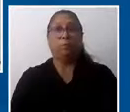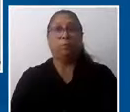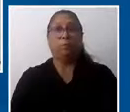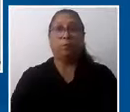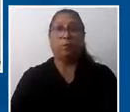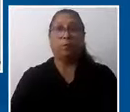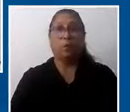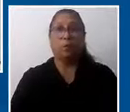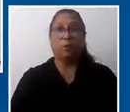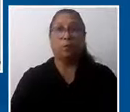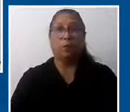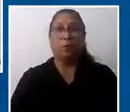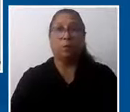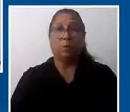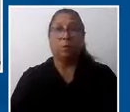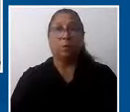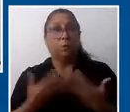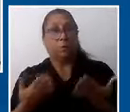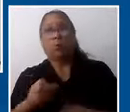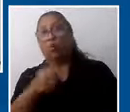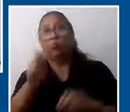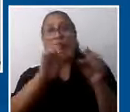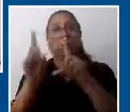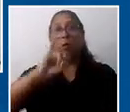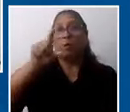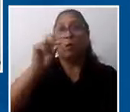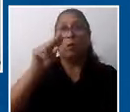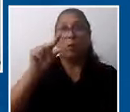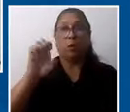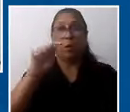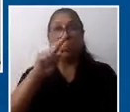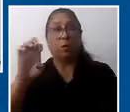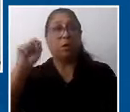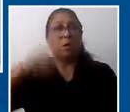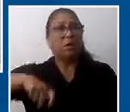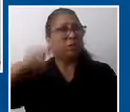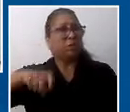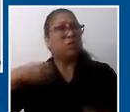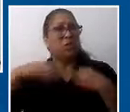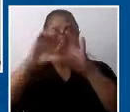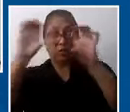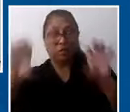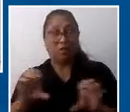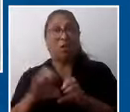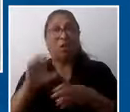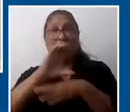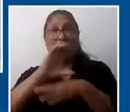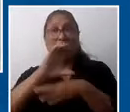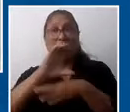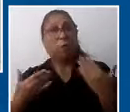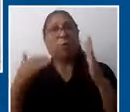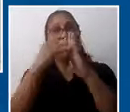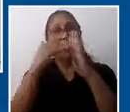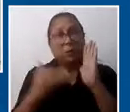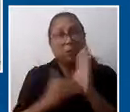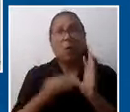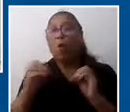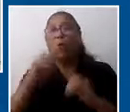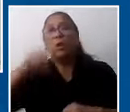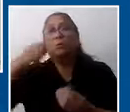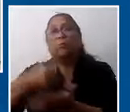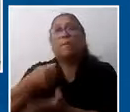Tenemos otra pregunta de Jorge Torres. ¿Debo tener certificado de CONADIS para acceder a la matrícula o debo pagar más de APAFA?